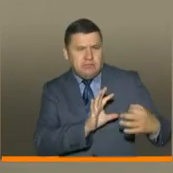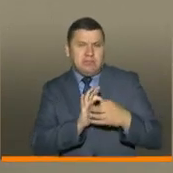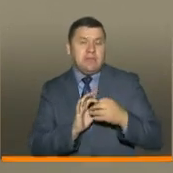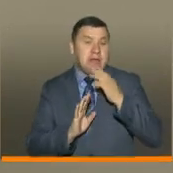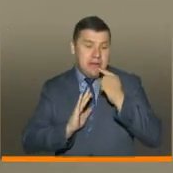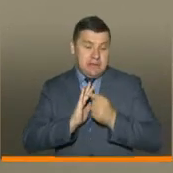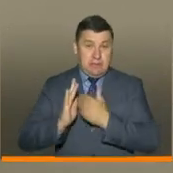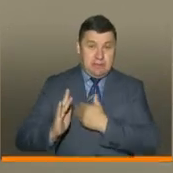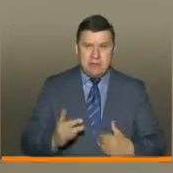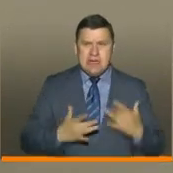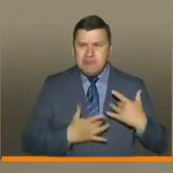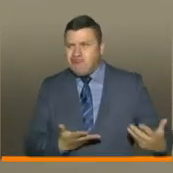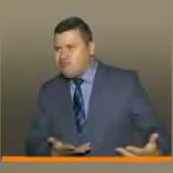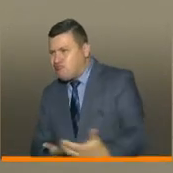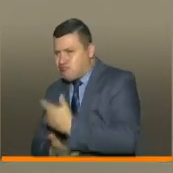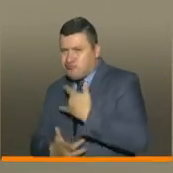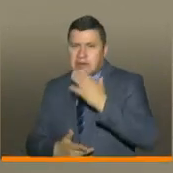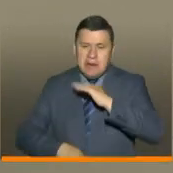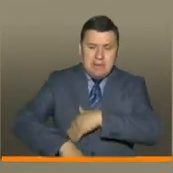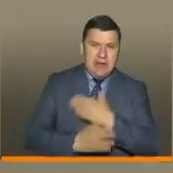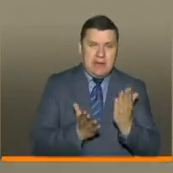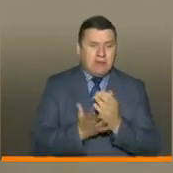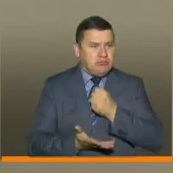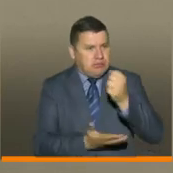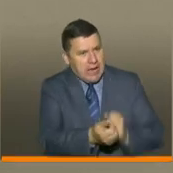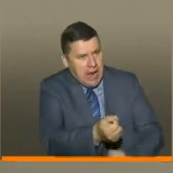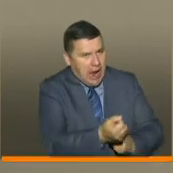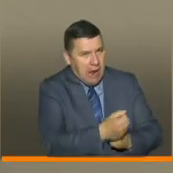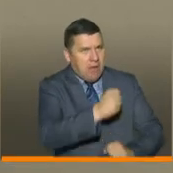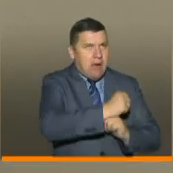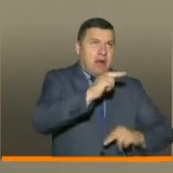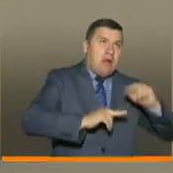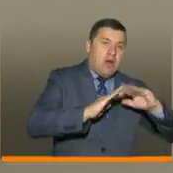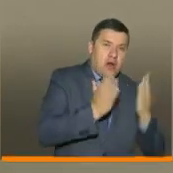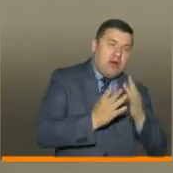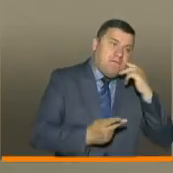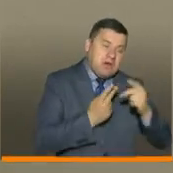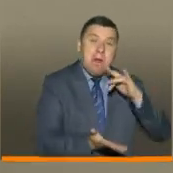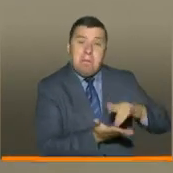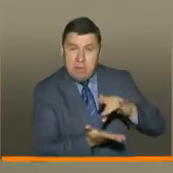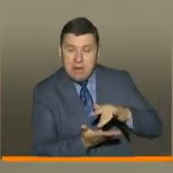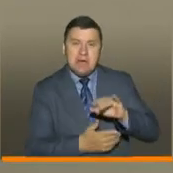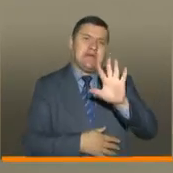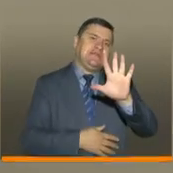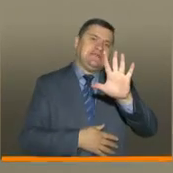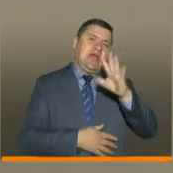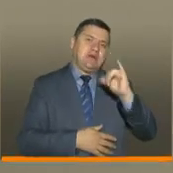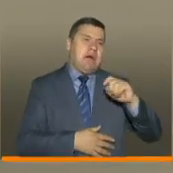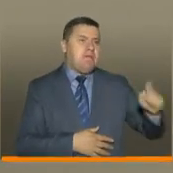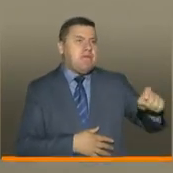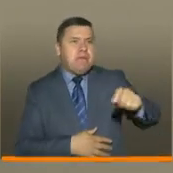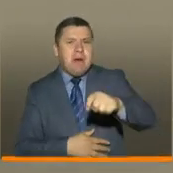primera dama a través de donaciones y recursos del Ministerio de Educación para ayudar a la infraestructura. Presidente, visitamos las 5 infraestructuras